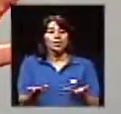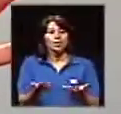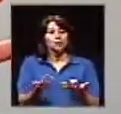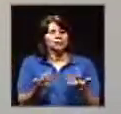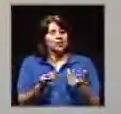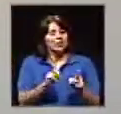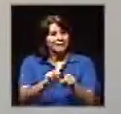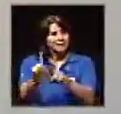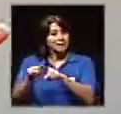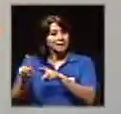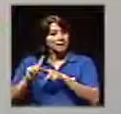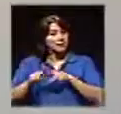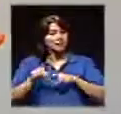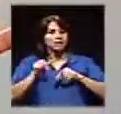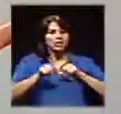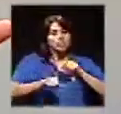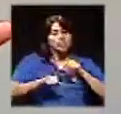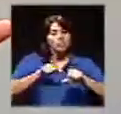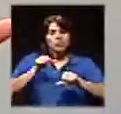esfuerzos diferentes